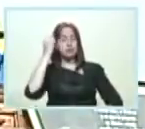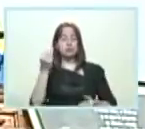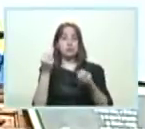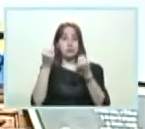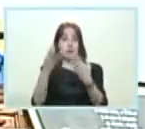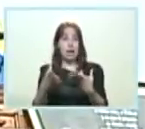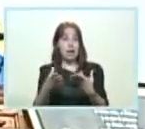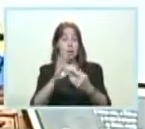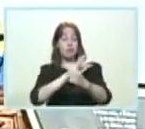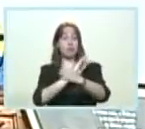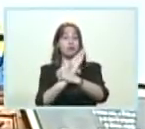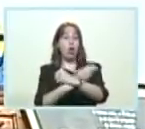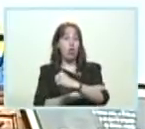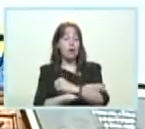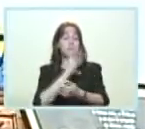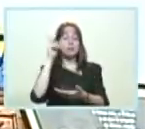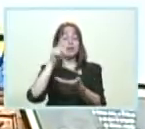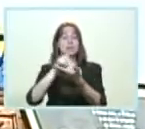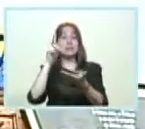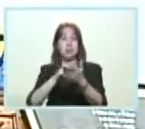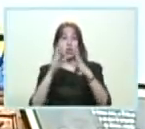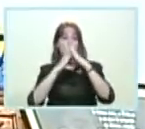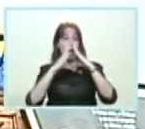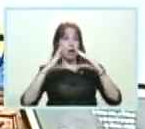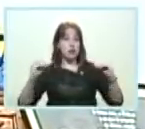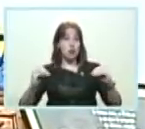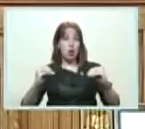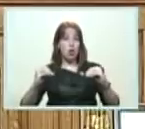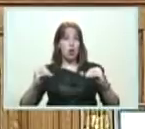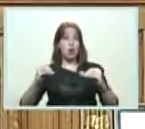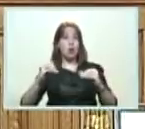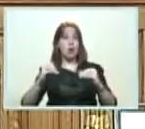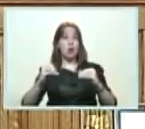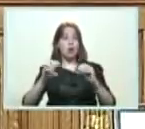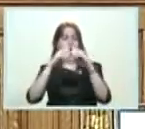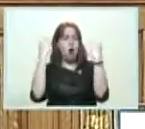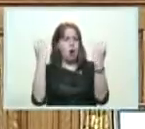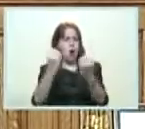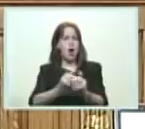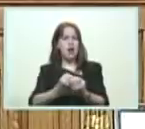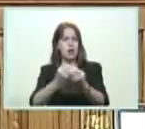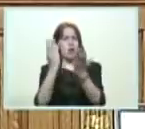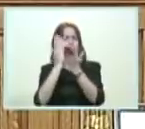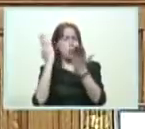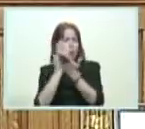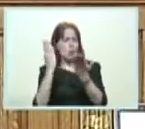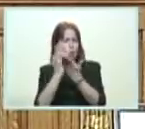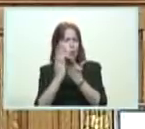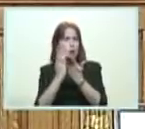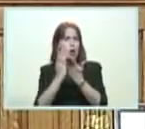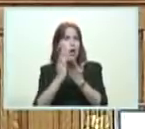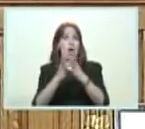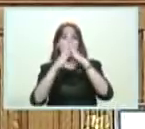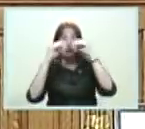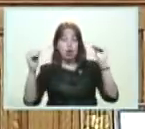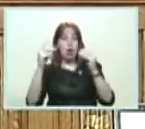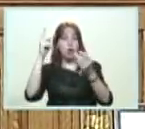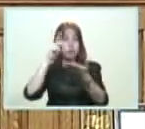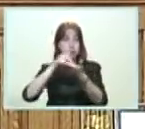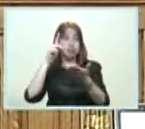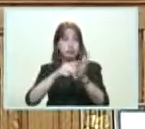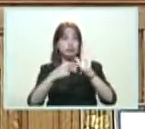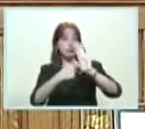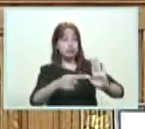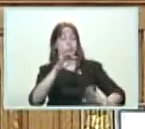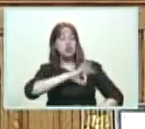darle poder y participación en los órganos colegiados del país de manera directa a los protagonistas sociales de la